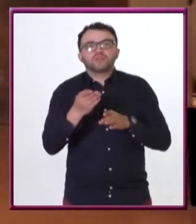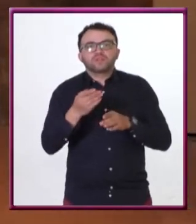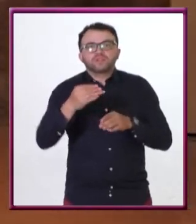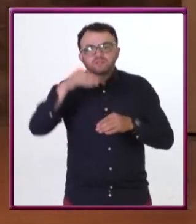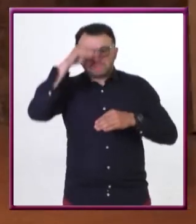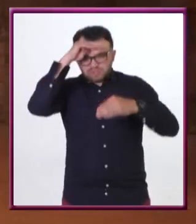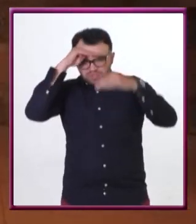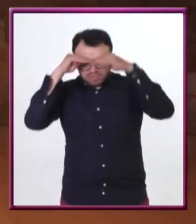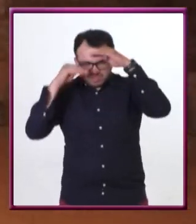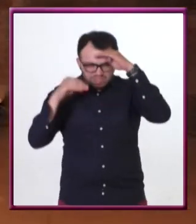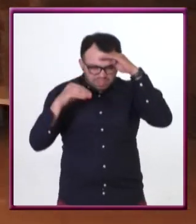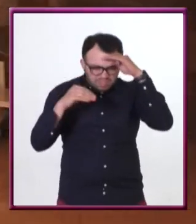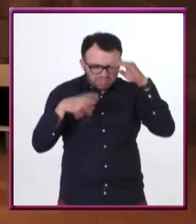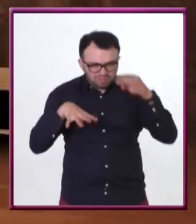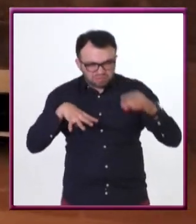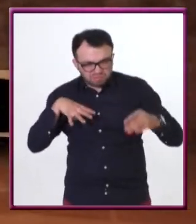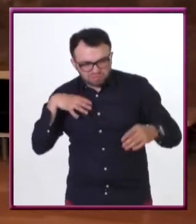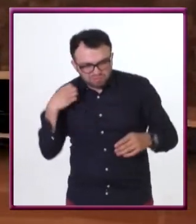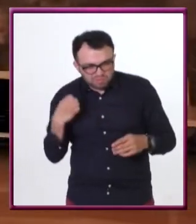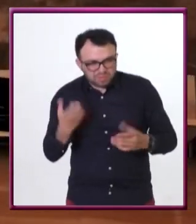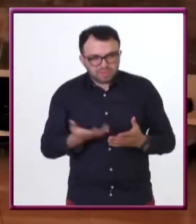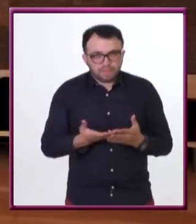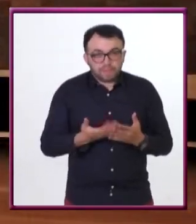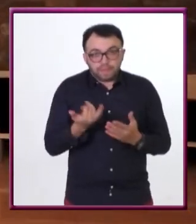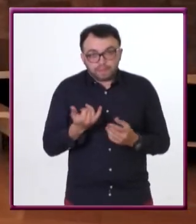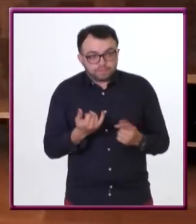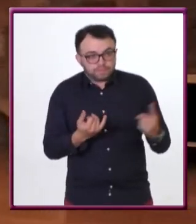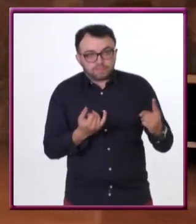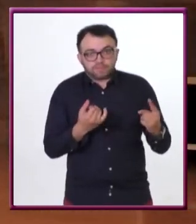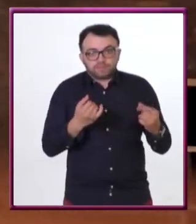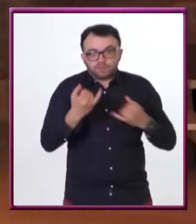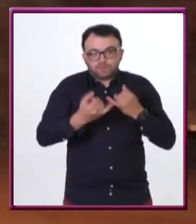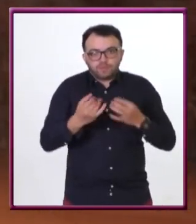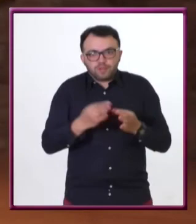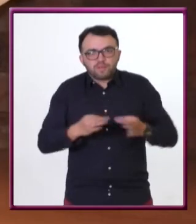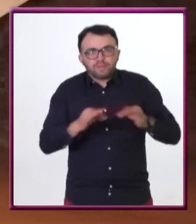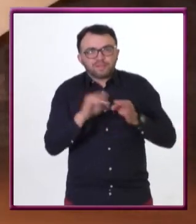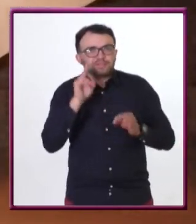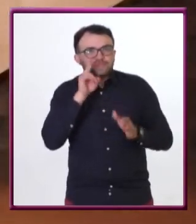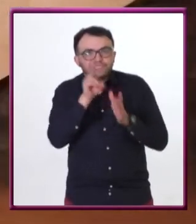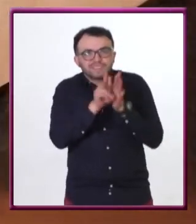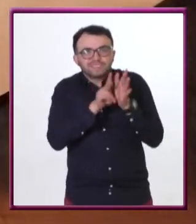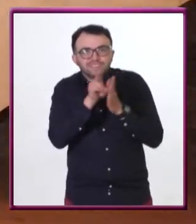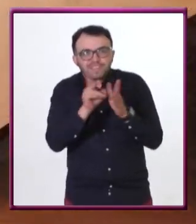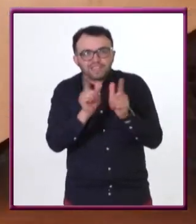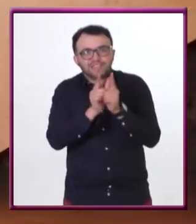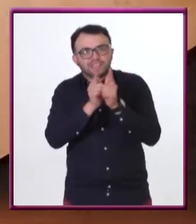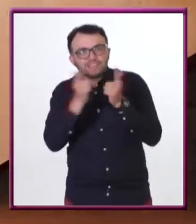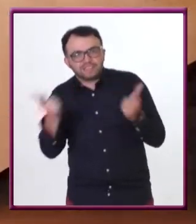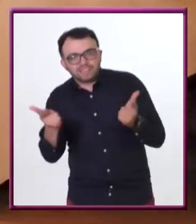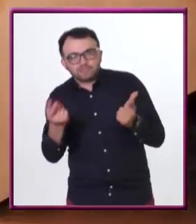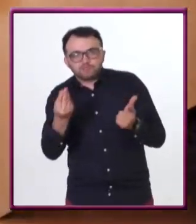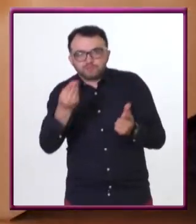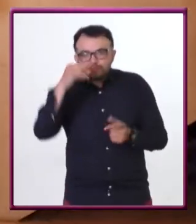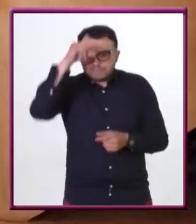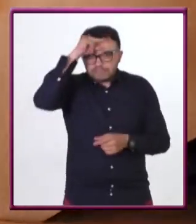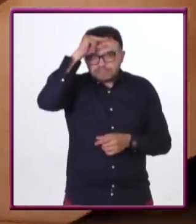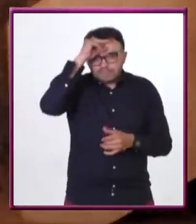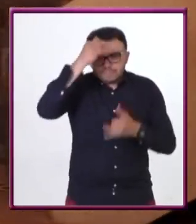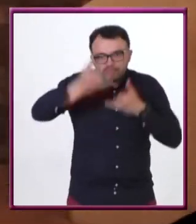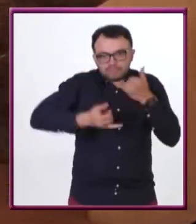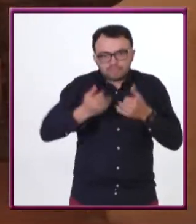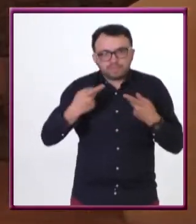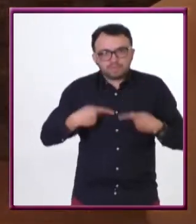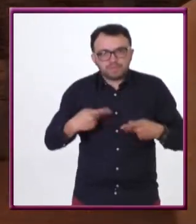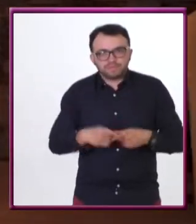hasta de obsesión. Entonces ponen a jugadores peculiares en las películas, en los programas de televisión y en los libros. Sí, hasta